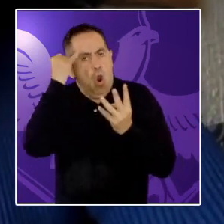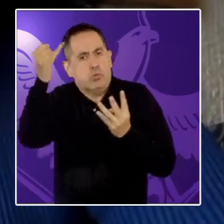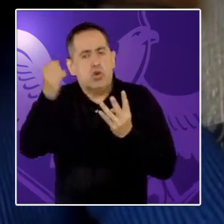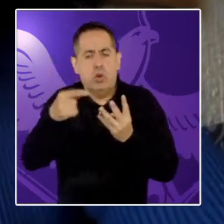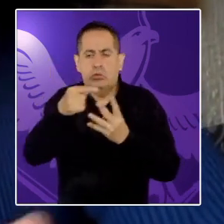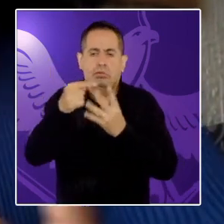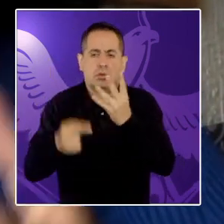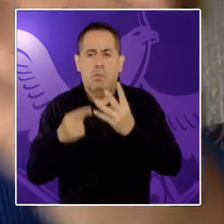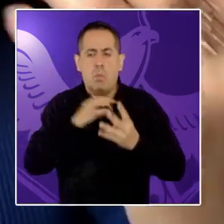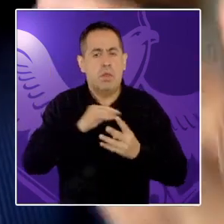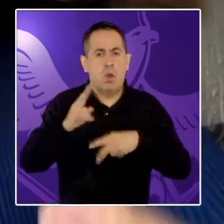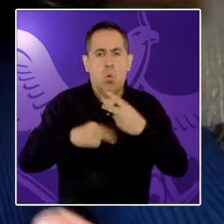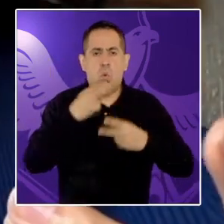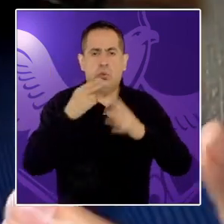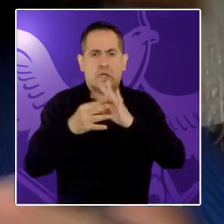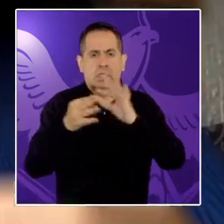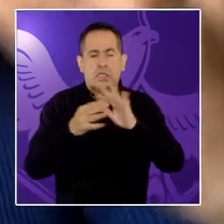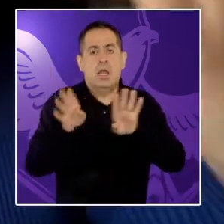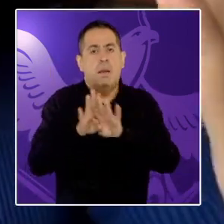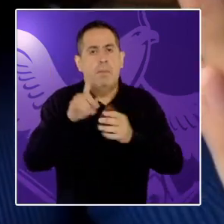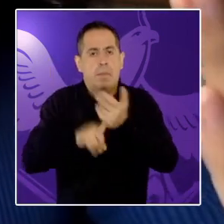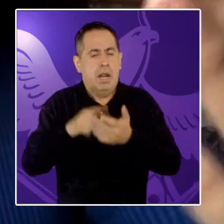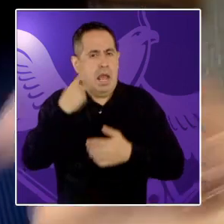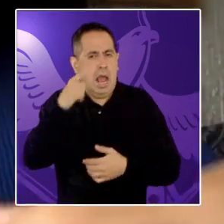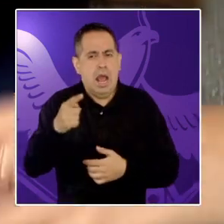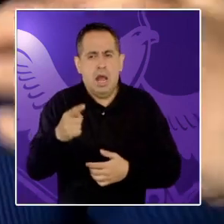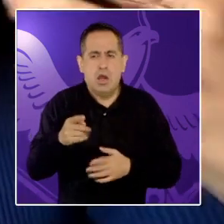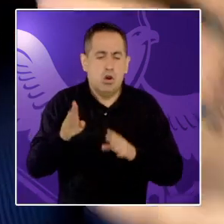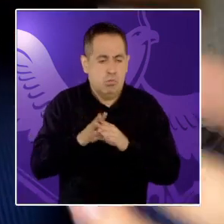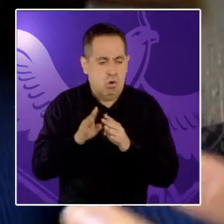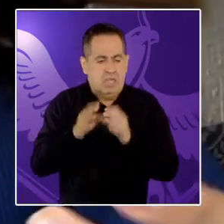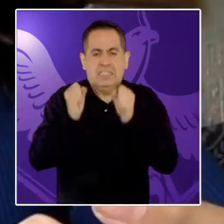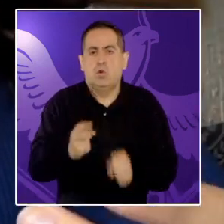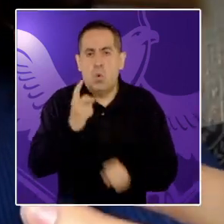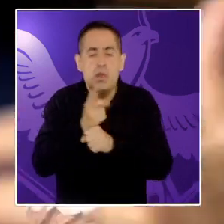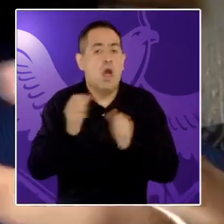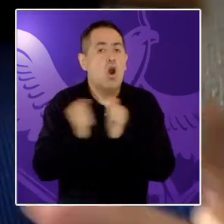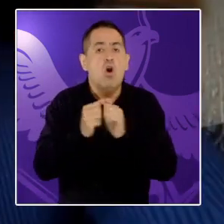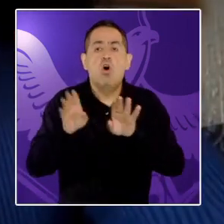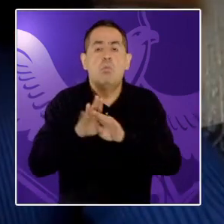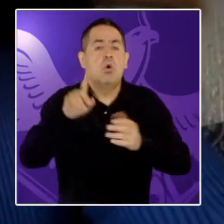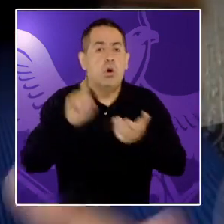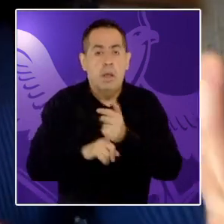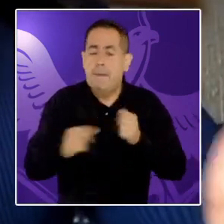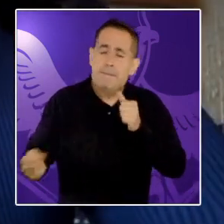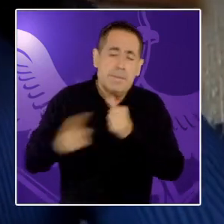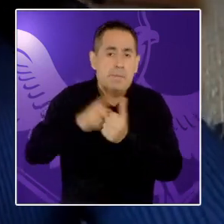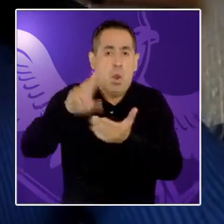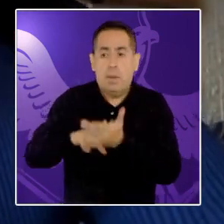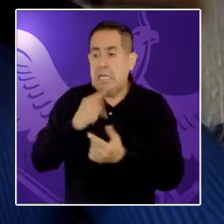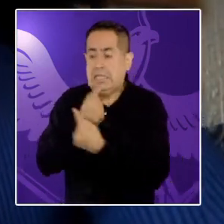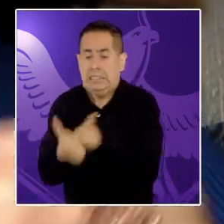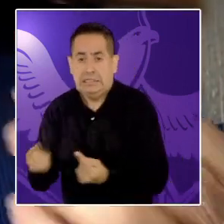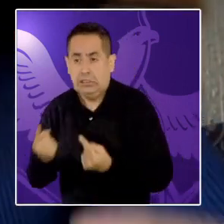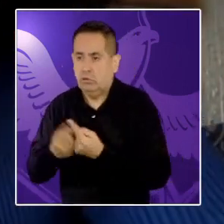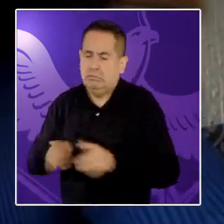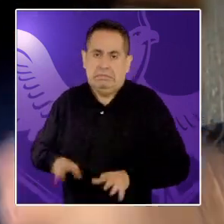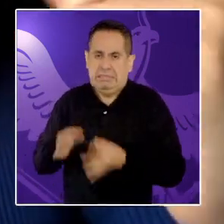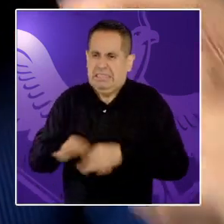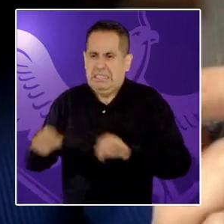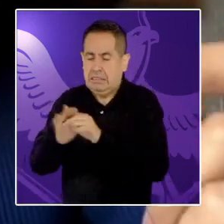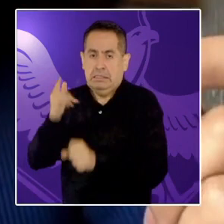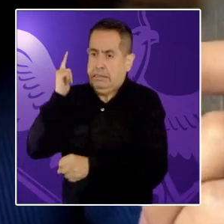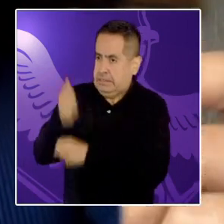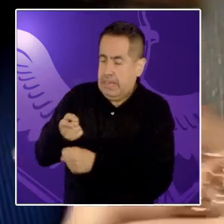además, puede ser solamente una de otras estrategias que pueden diseñarse cuya efectividad estará garantizada siempre y cuando